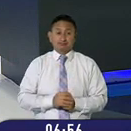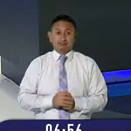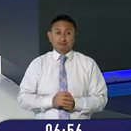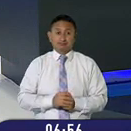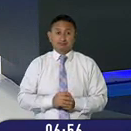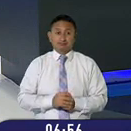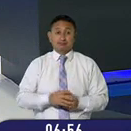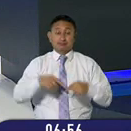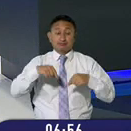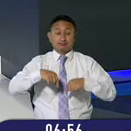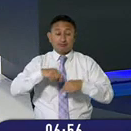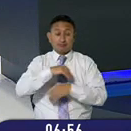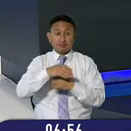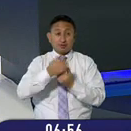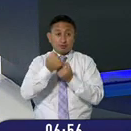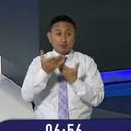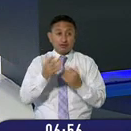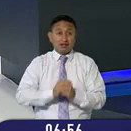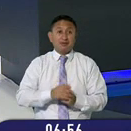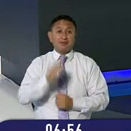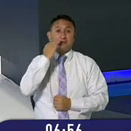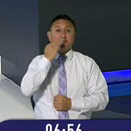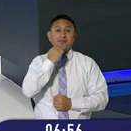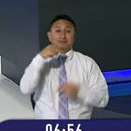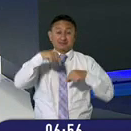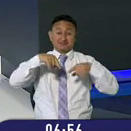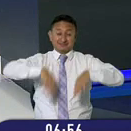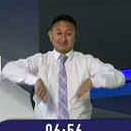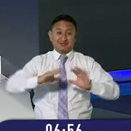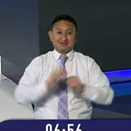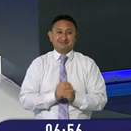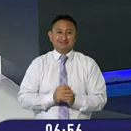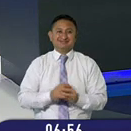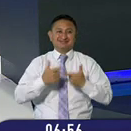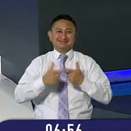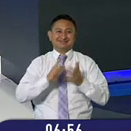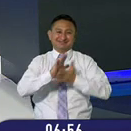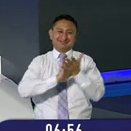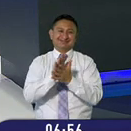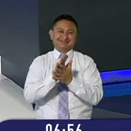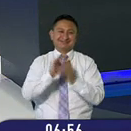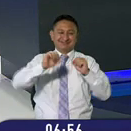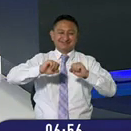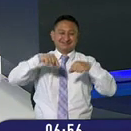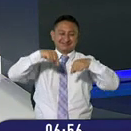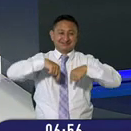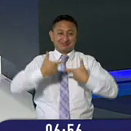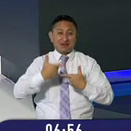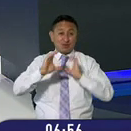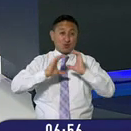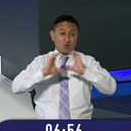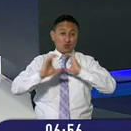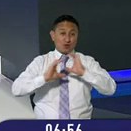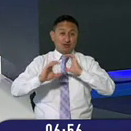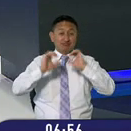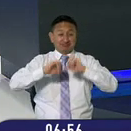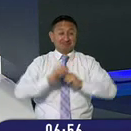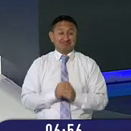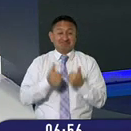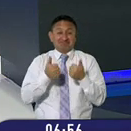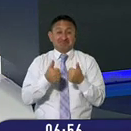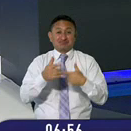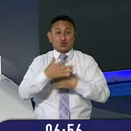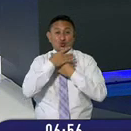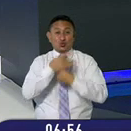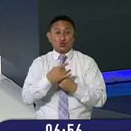información de señas, Maurito Valencia a esta hora. Sí, listo, Maurito, siempre ahí para comunicar, por supuesto. Y nosotros, gustosos de